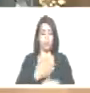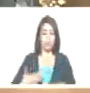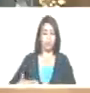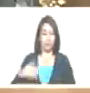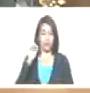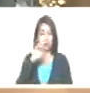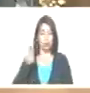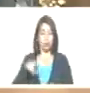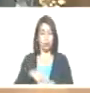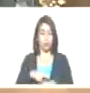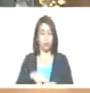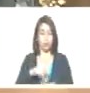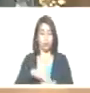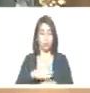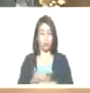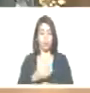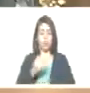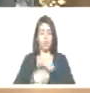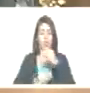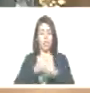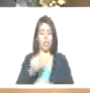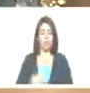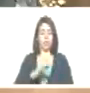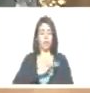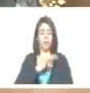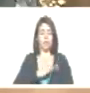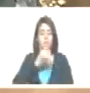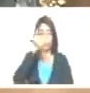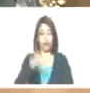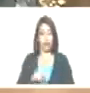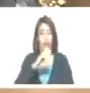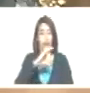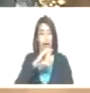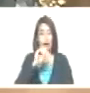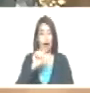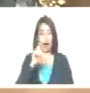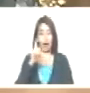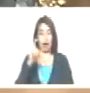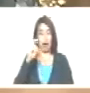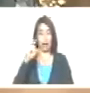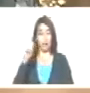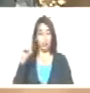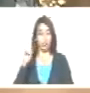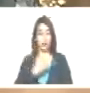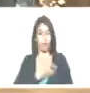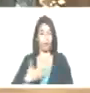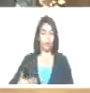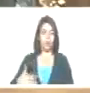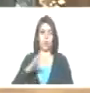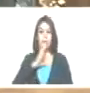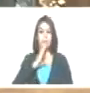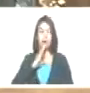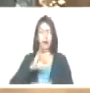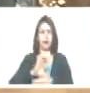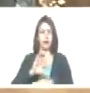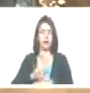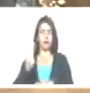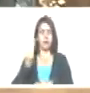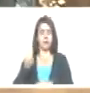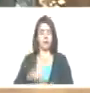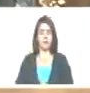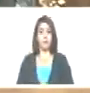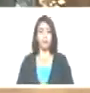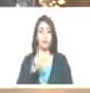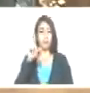Nacional, suscrita por el ciudadano Calixto Ortega Sánchez, presidente del Banco Central de Venezuela, mediante